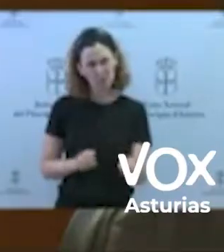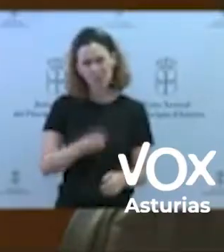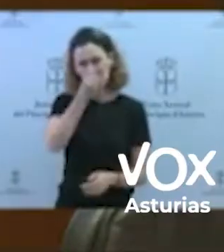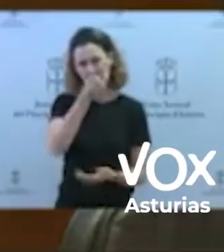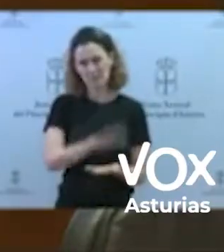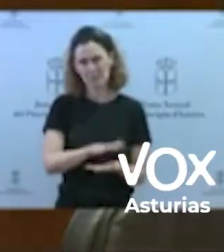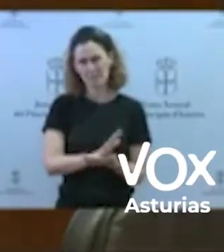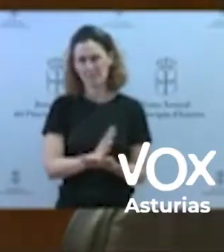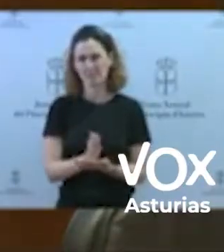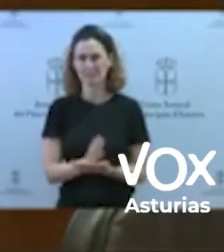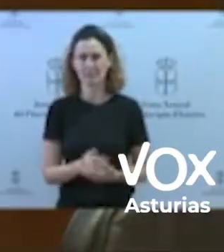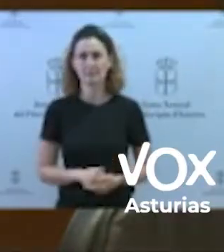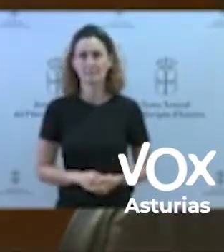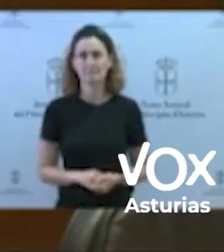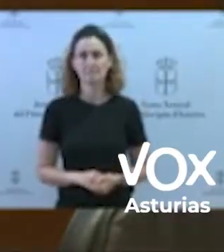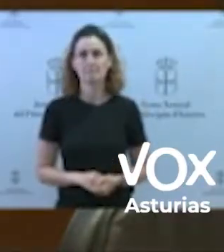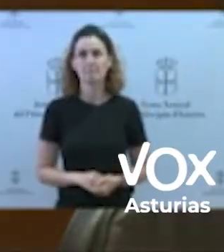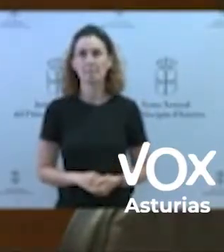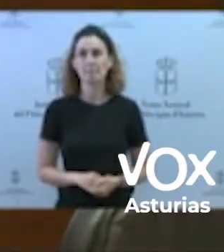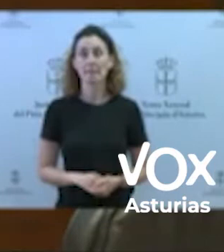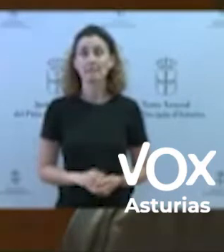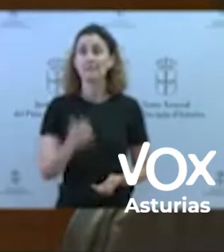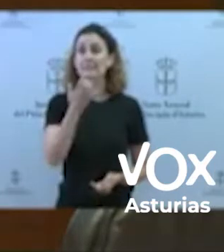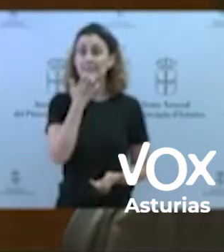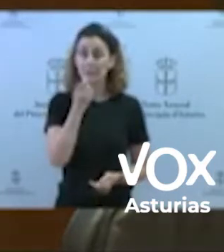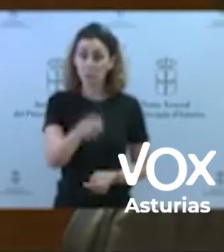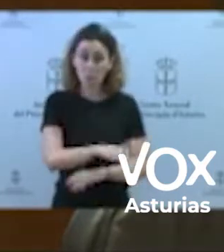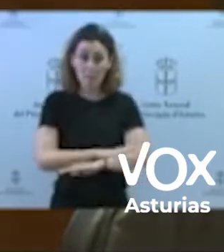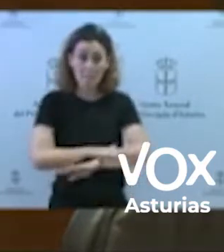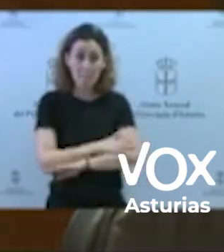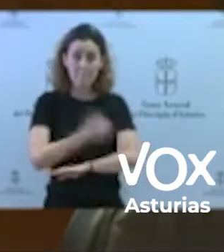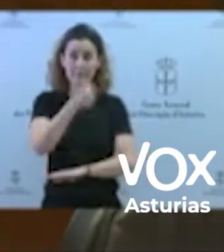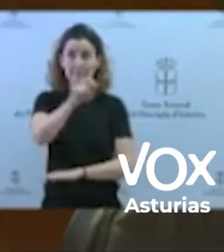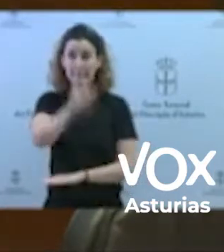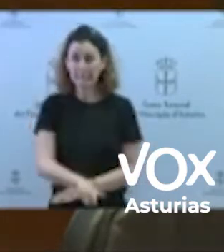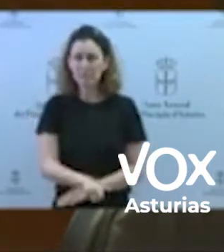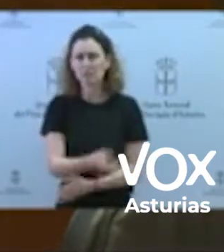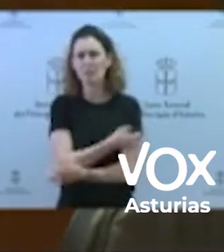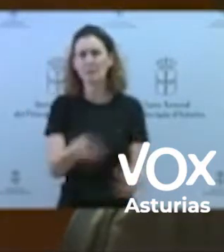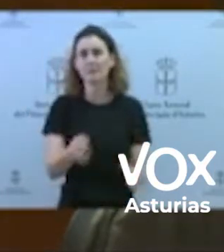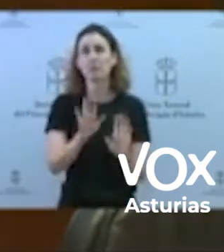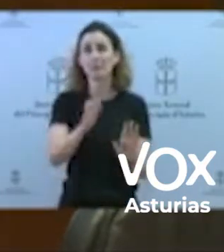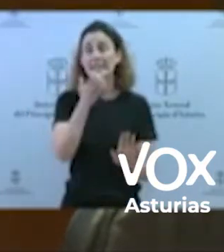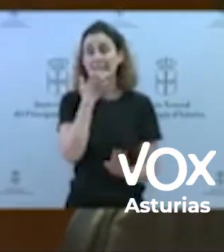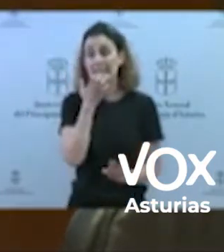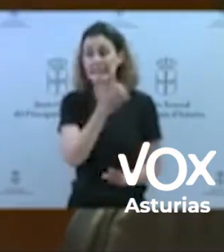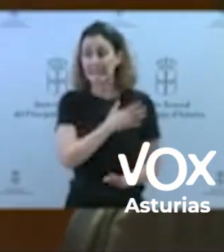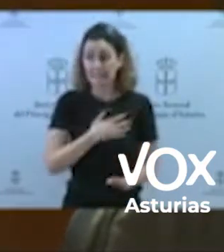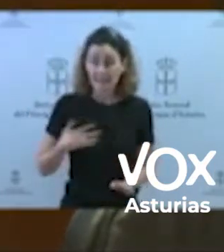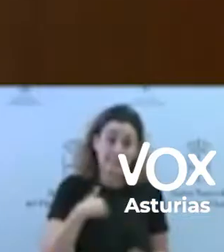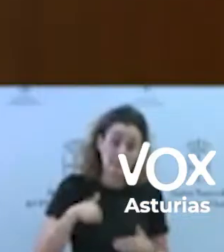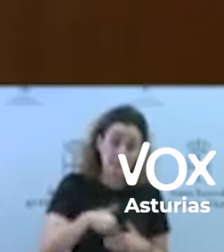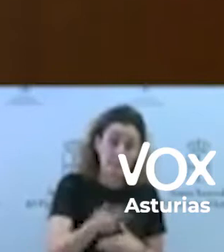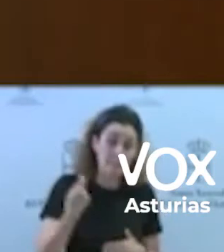Si su meta es ser ministro, va por buen camino. Pero si pretende algo más, para usted Pedro Sánchez es un lastre. Ya se ve en las